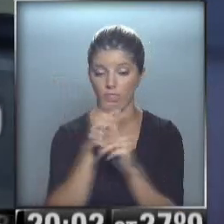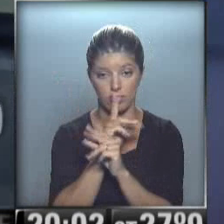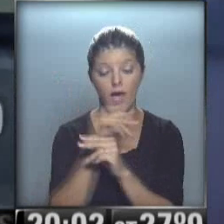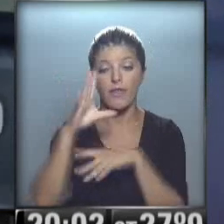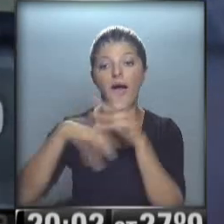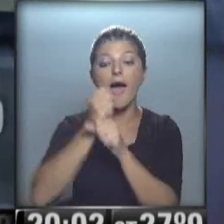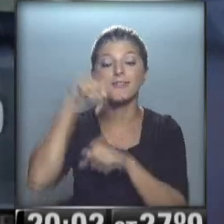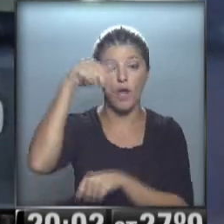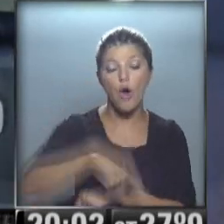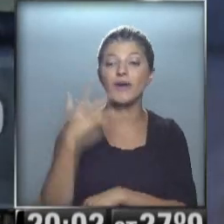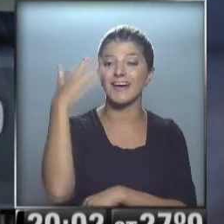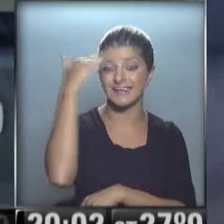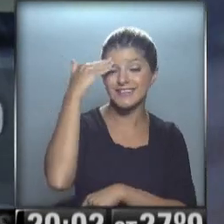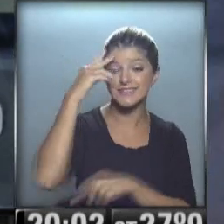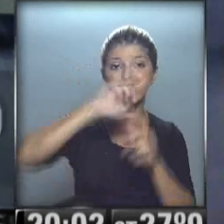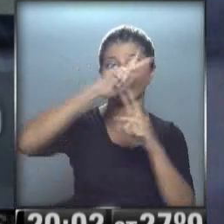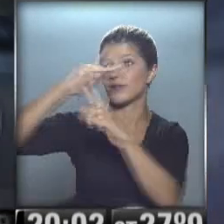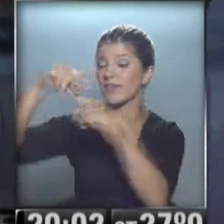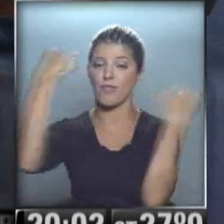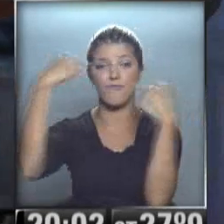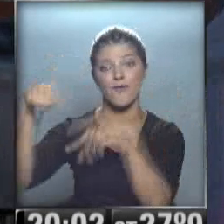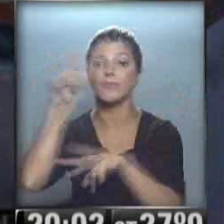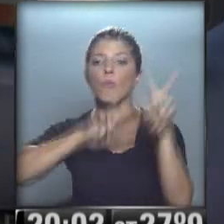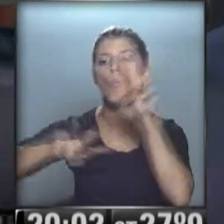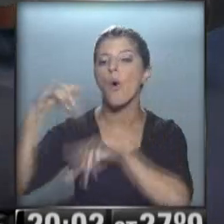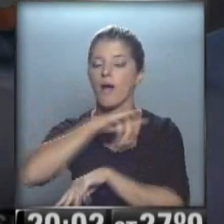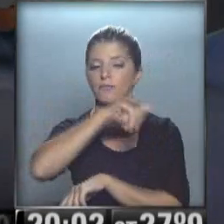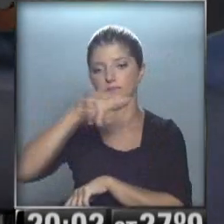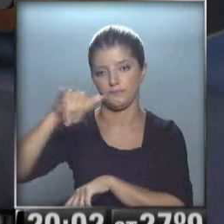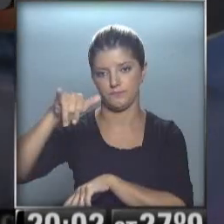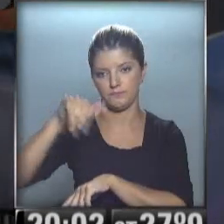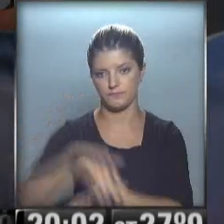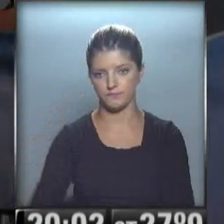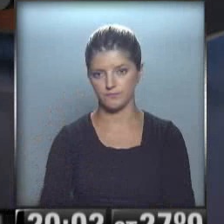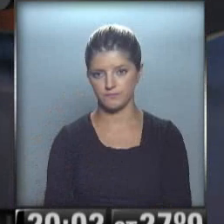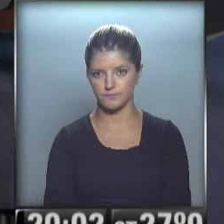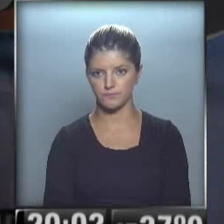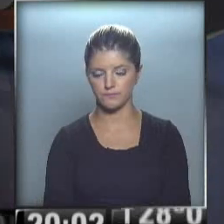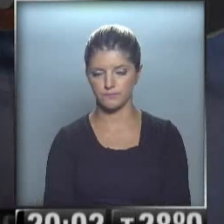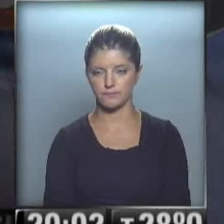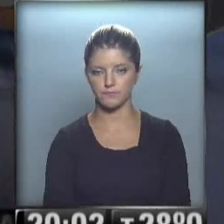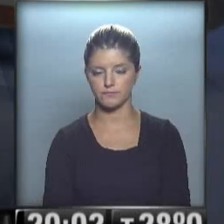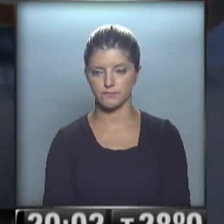15 satélites de diversos países participan del rastreo para hallar el avión.